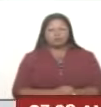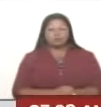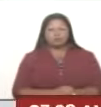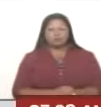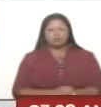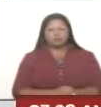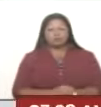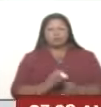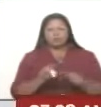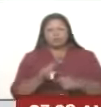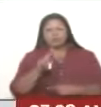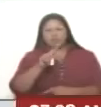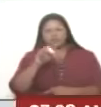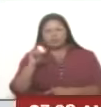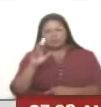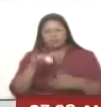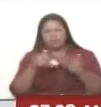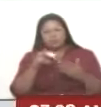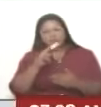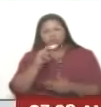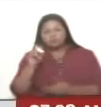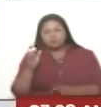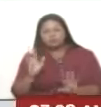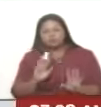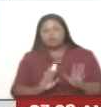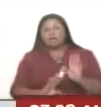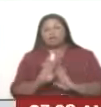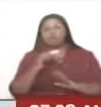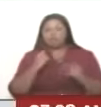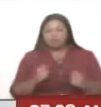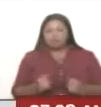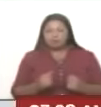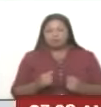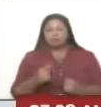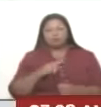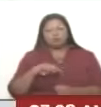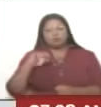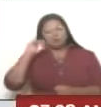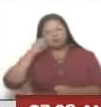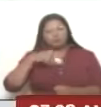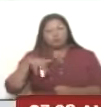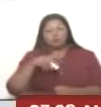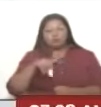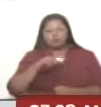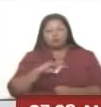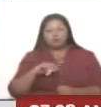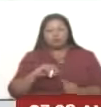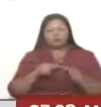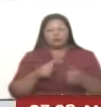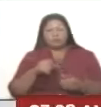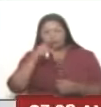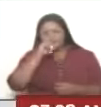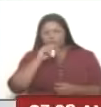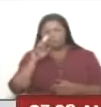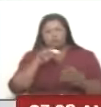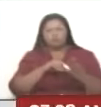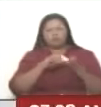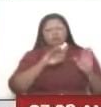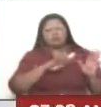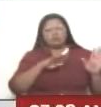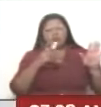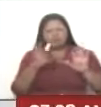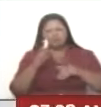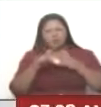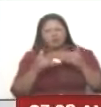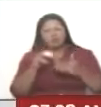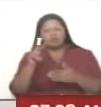y 200, es muy alto todavía, pero siempre recordamos de dónde venimos. Entre el año 2018 y 2019, a